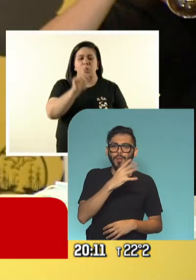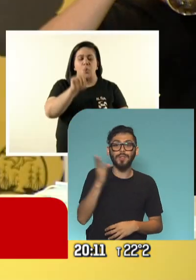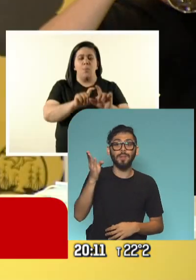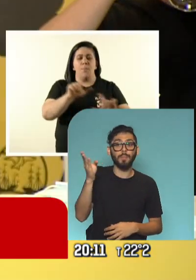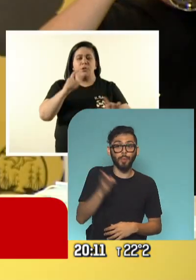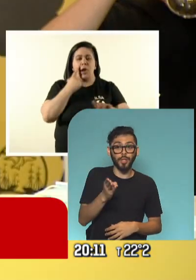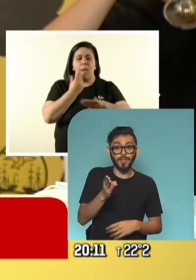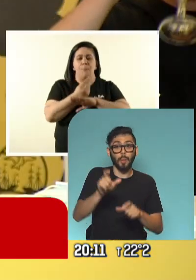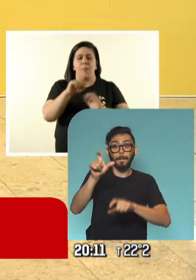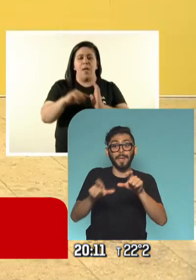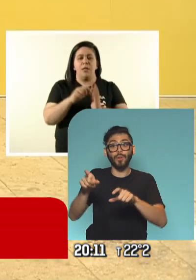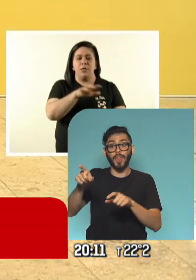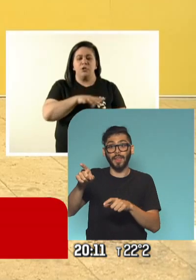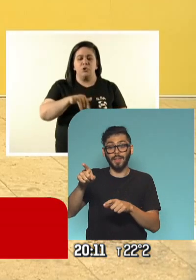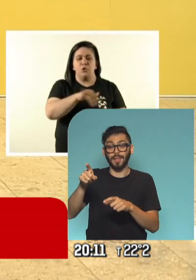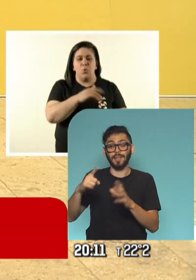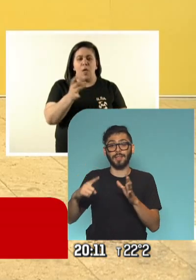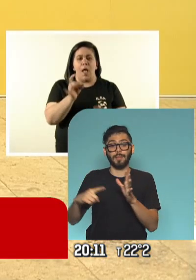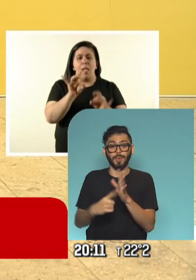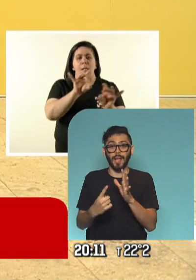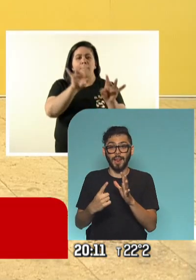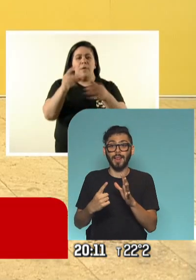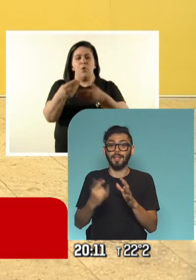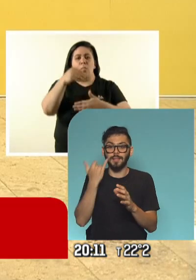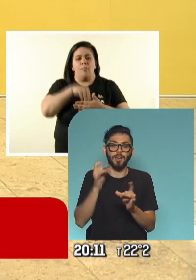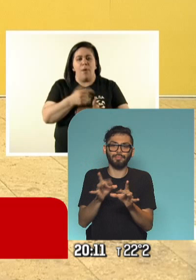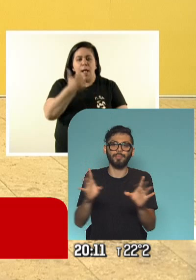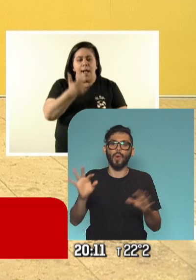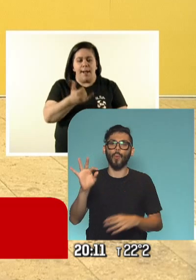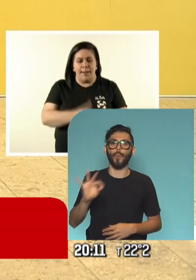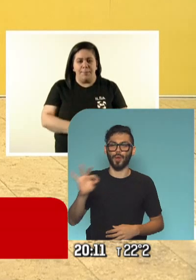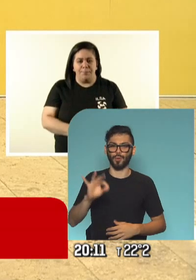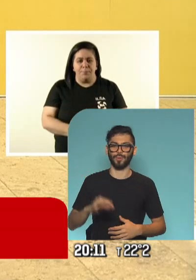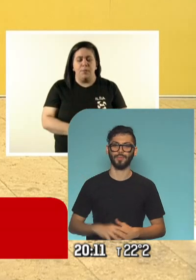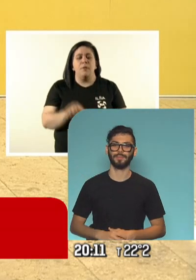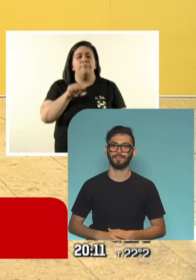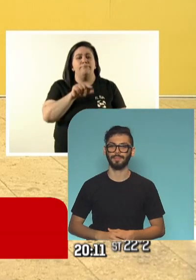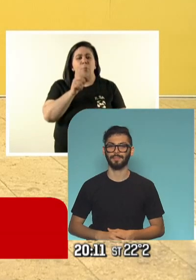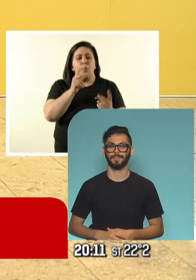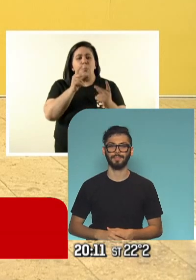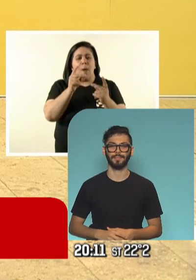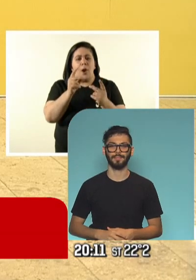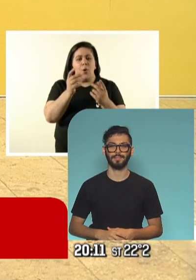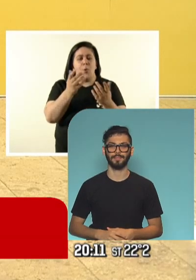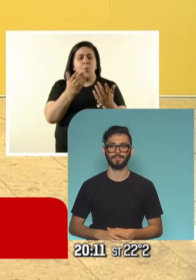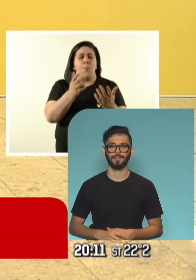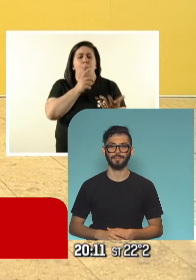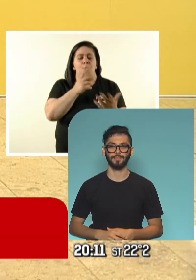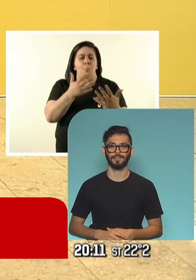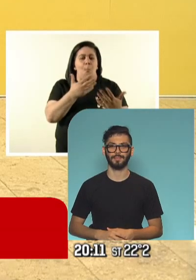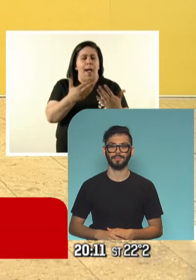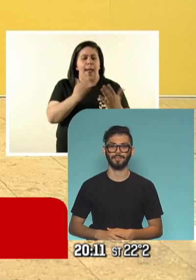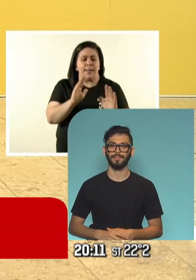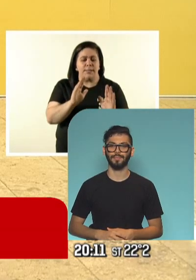14% de los porteños ya se contagiaron del virus. Estos son valores bastante similares a los de otras grandes